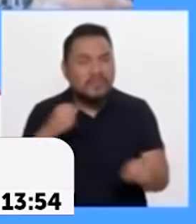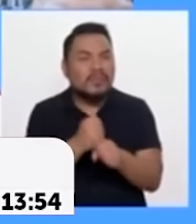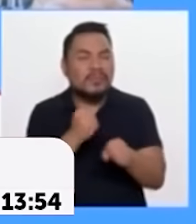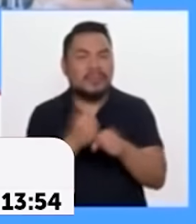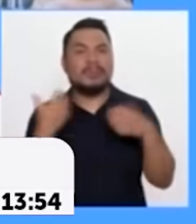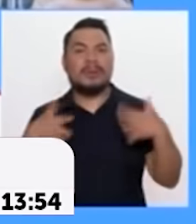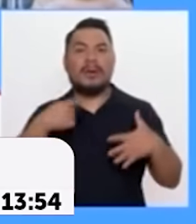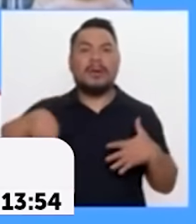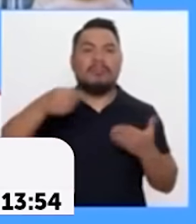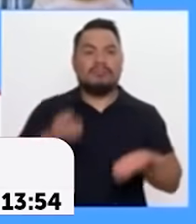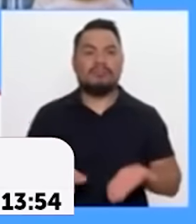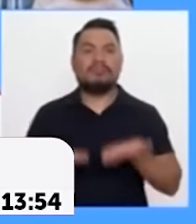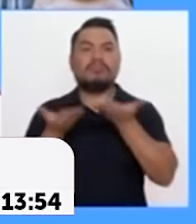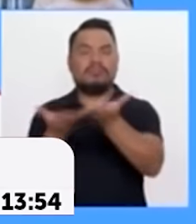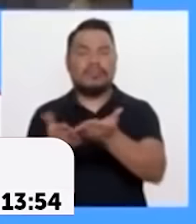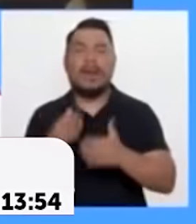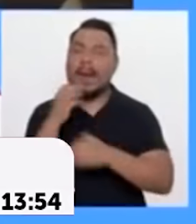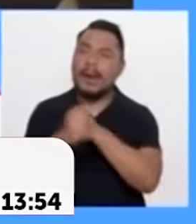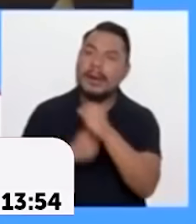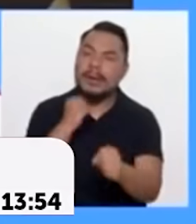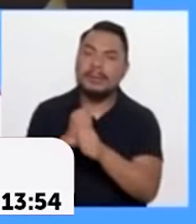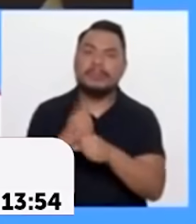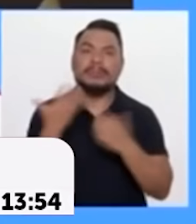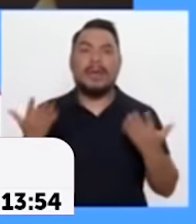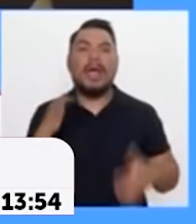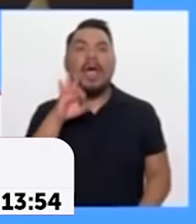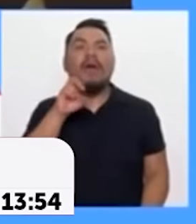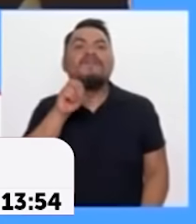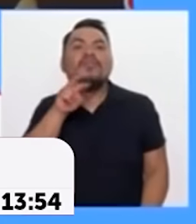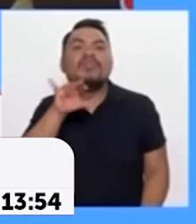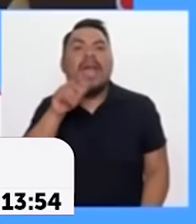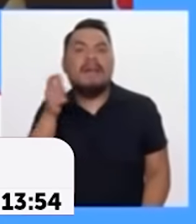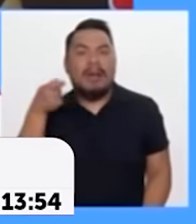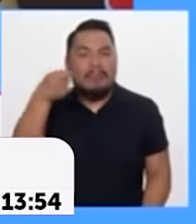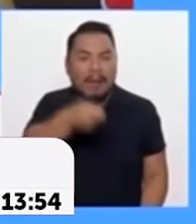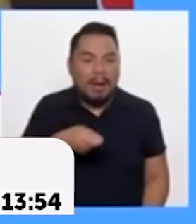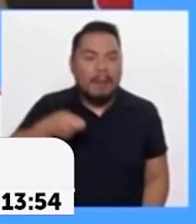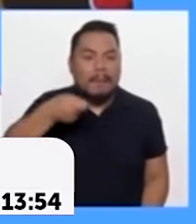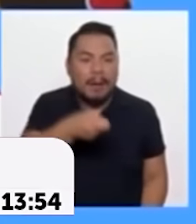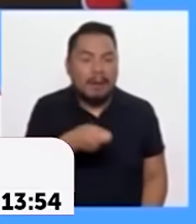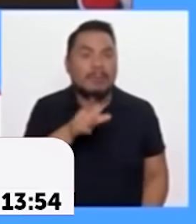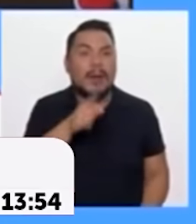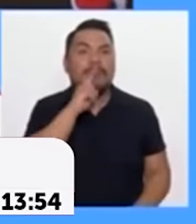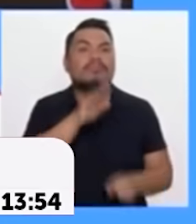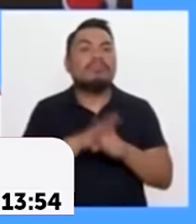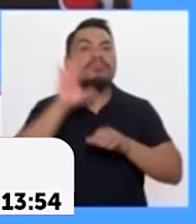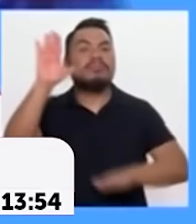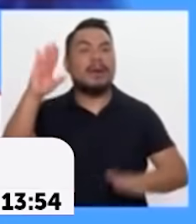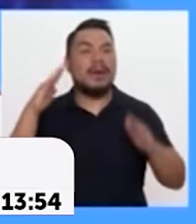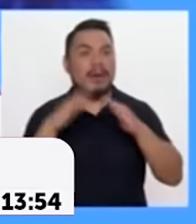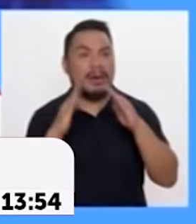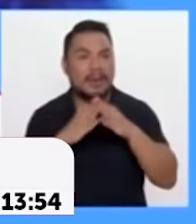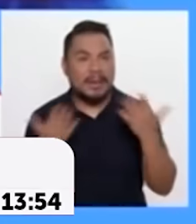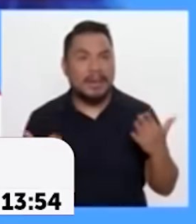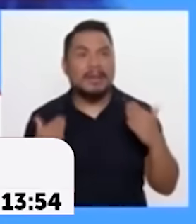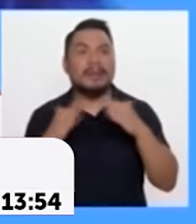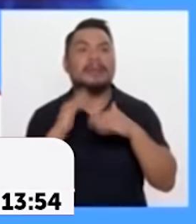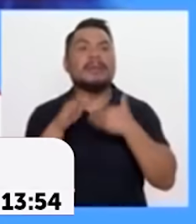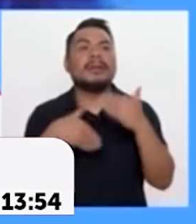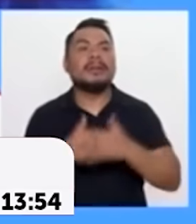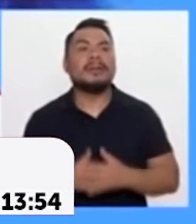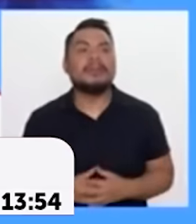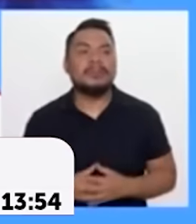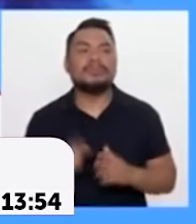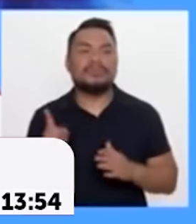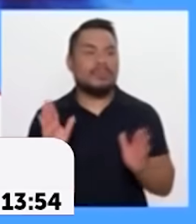contribuyeron por años al Fonavi con la promesa de acceder a una vivienda, pero que no pudieron